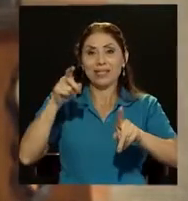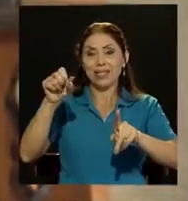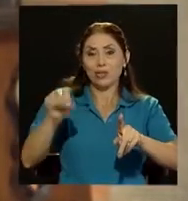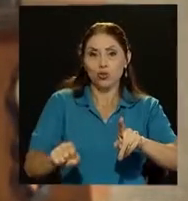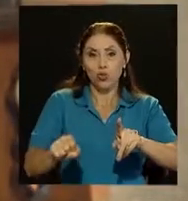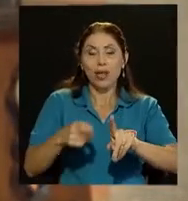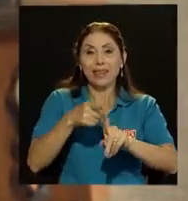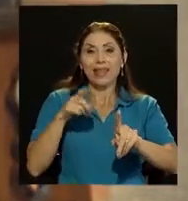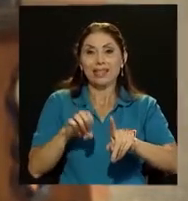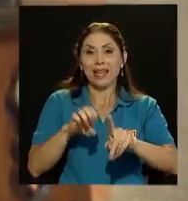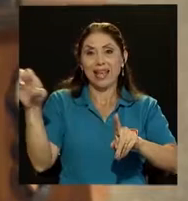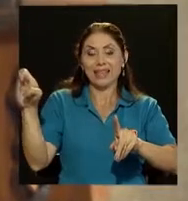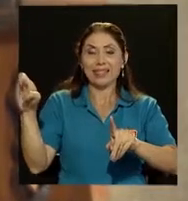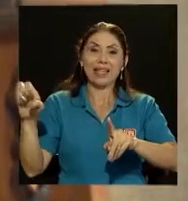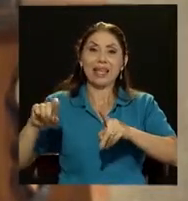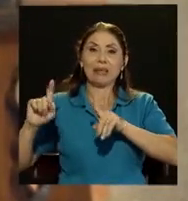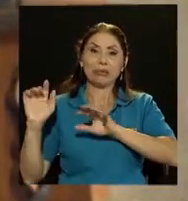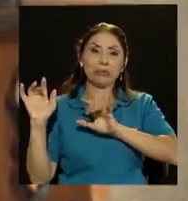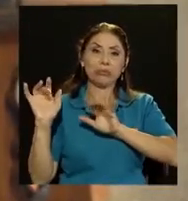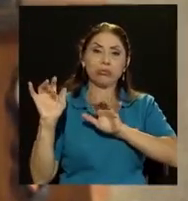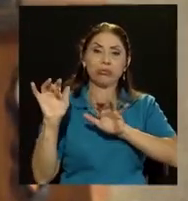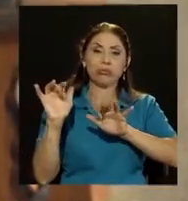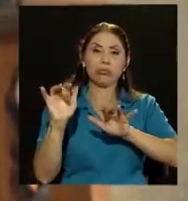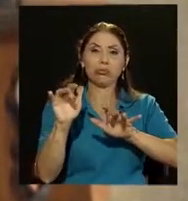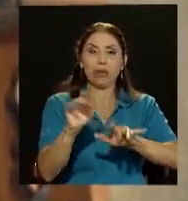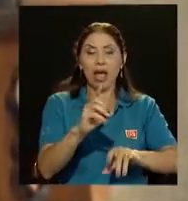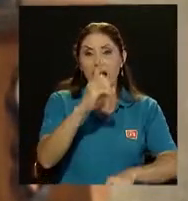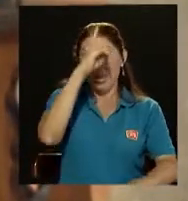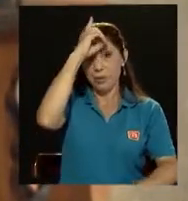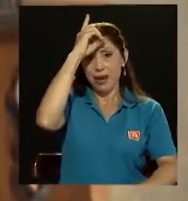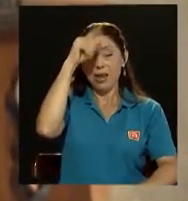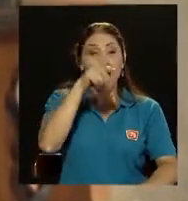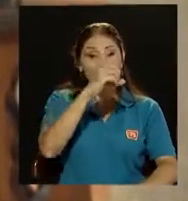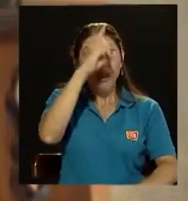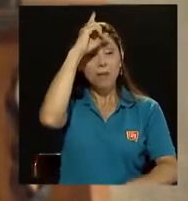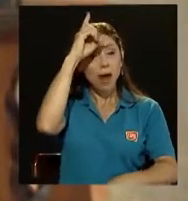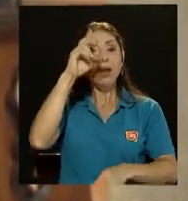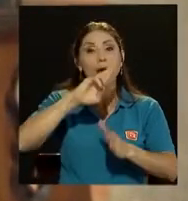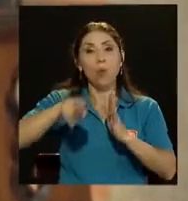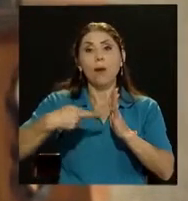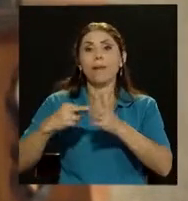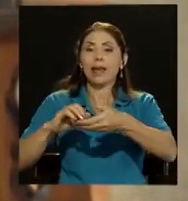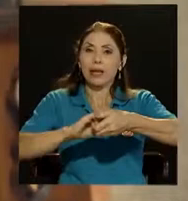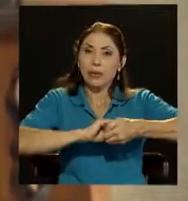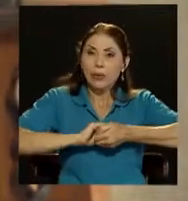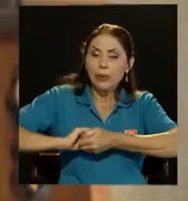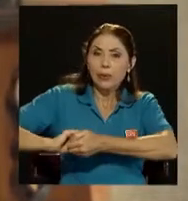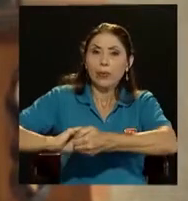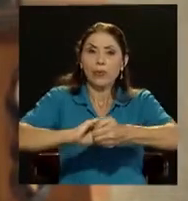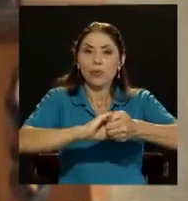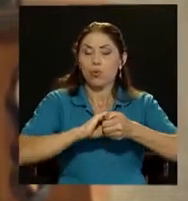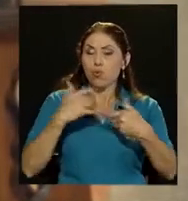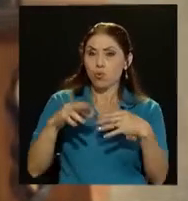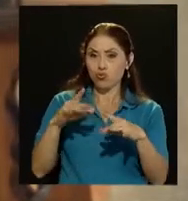el este a Europa, y donde Alemania jugó un papel humanitario, solidario, pero que